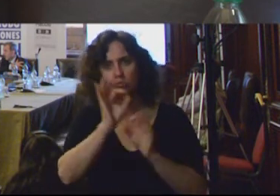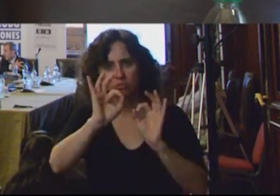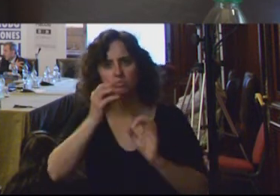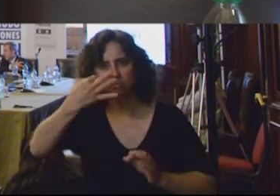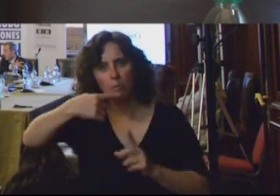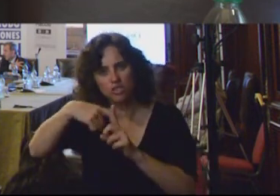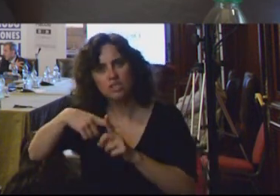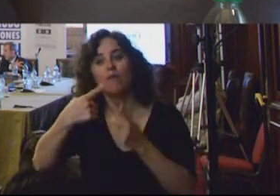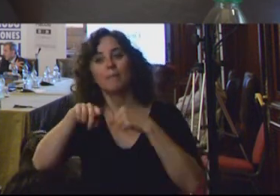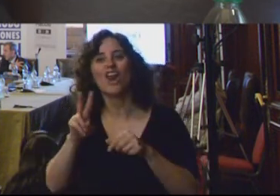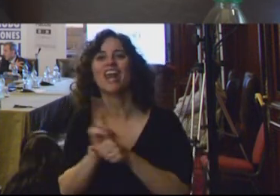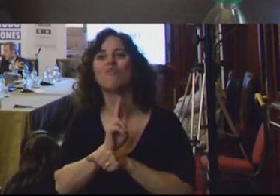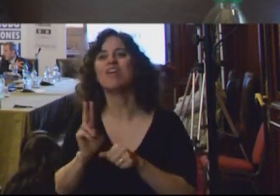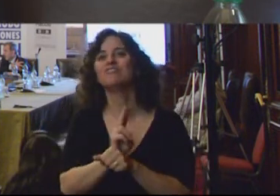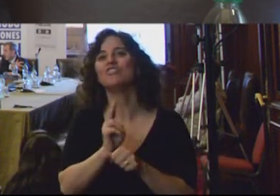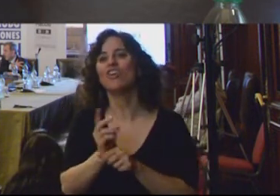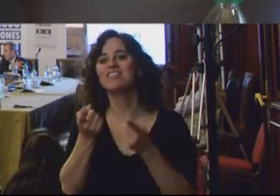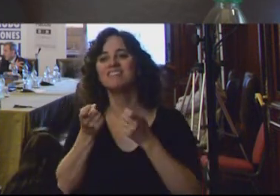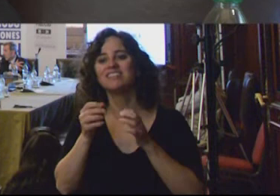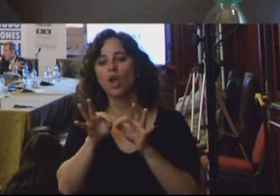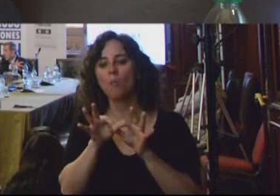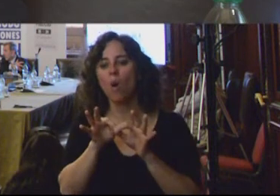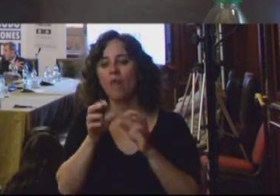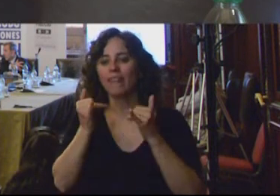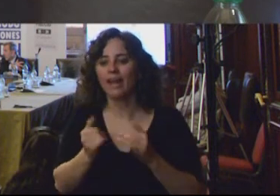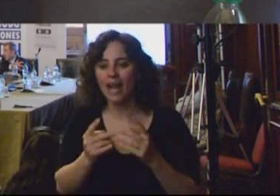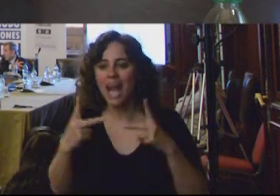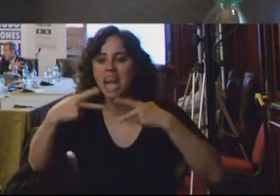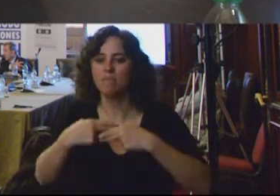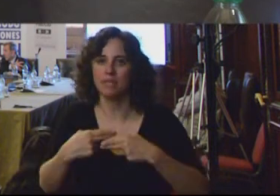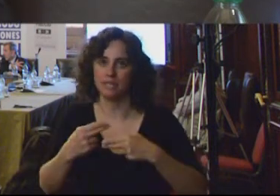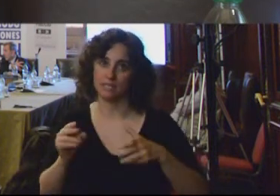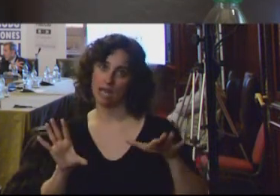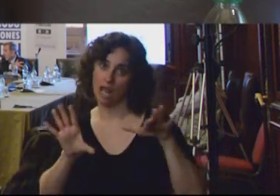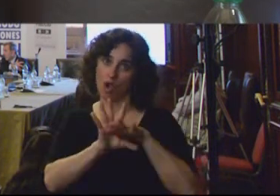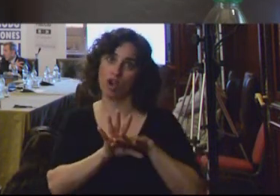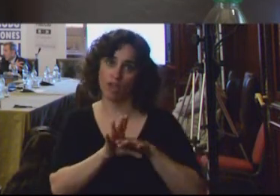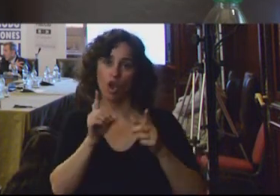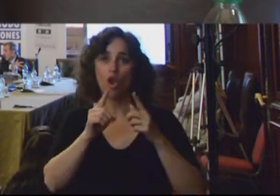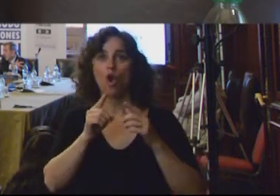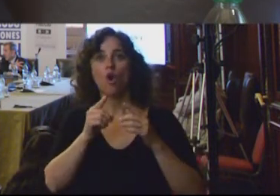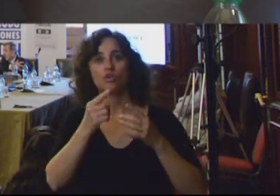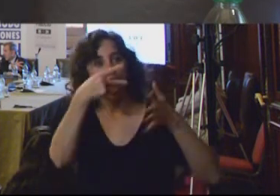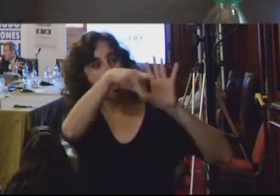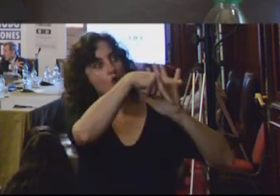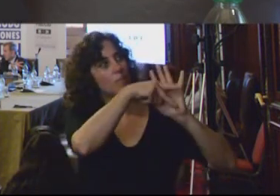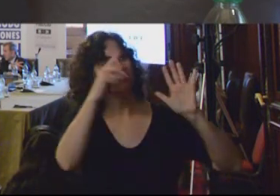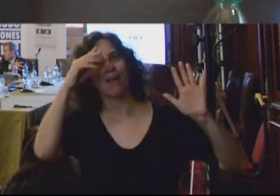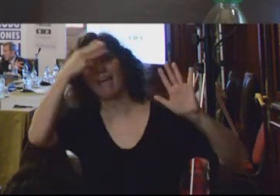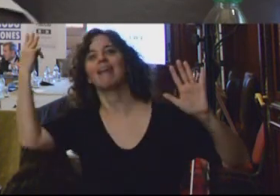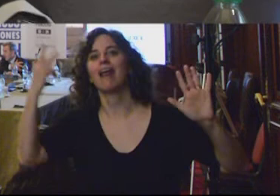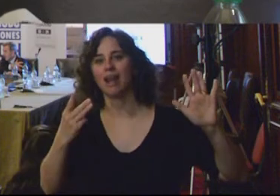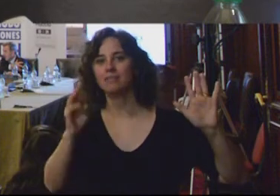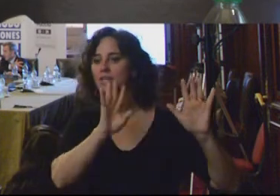esa regulación tiene que ser muy medida, tiene que ser acorde con los estándares que se han señalado y no invadir